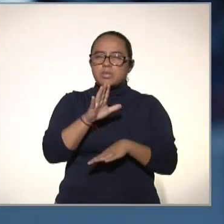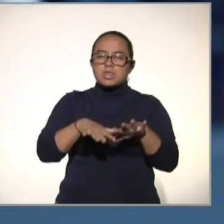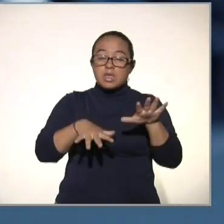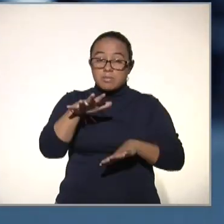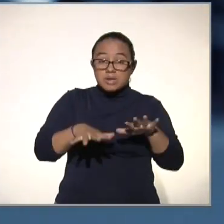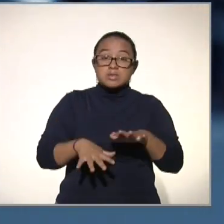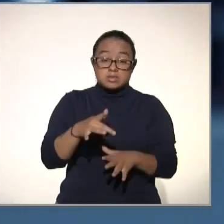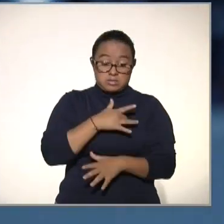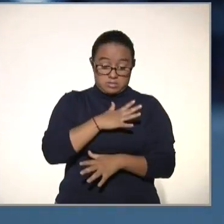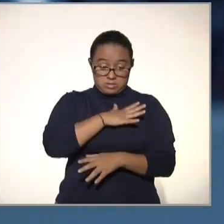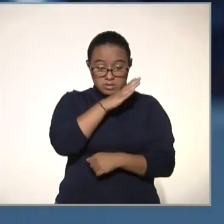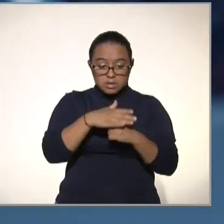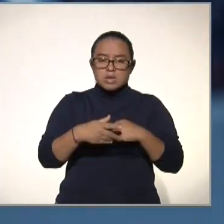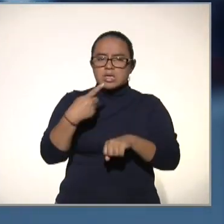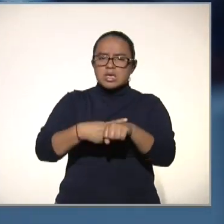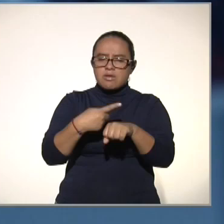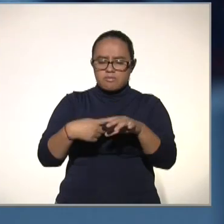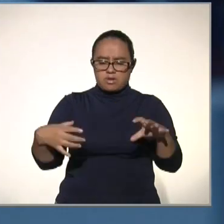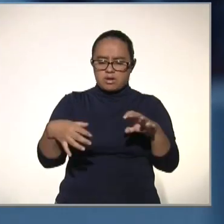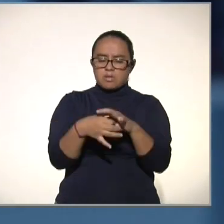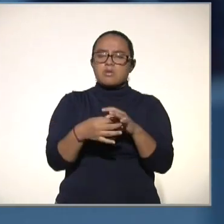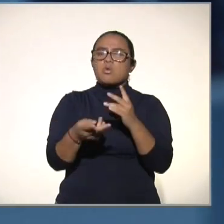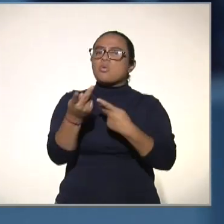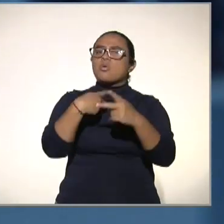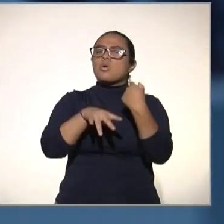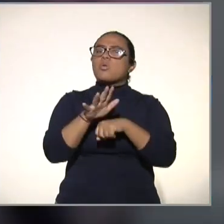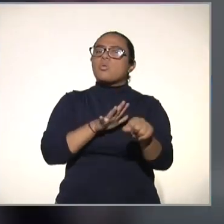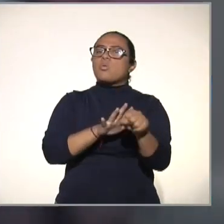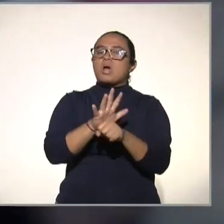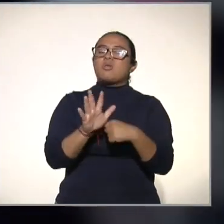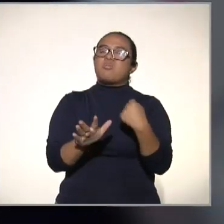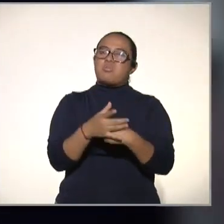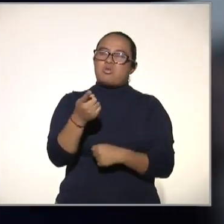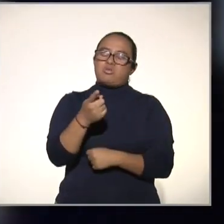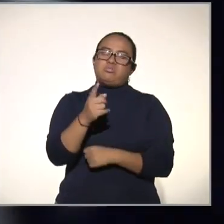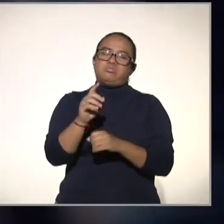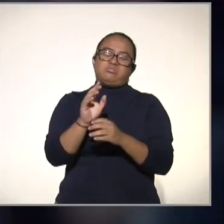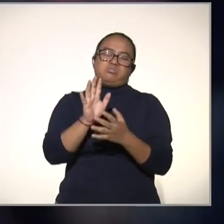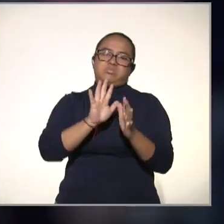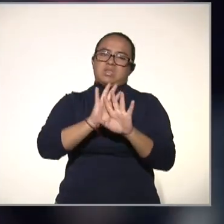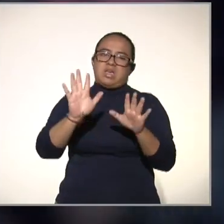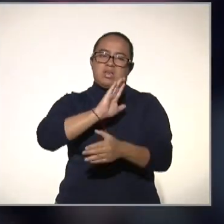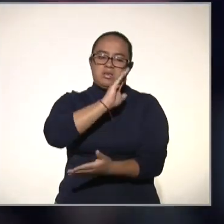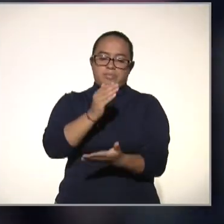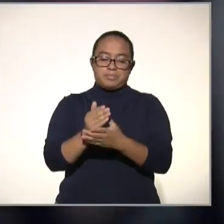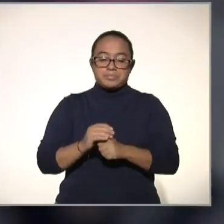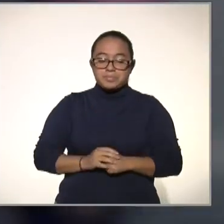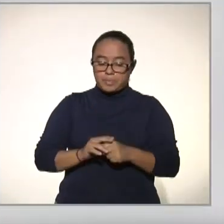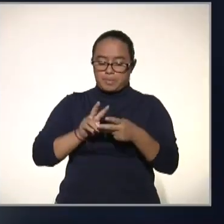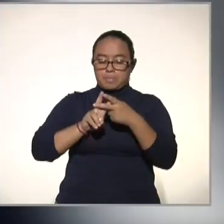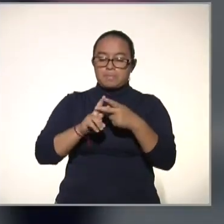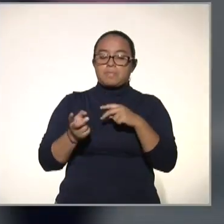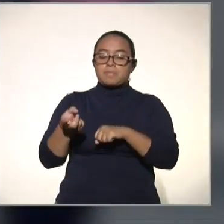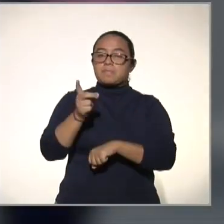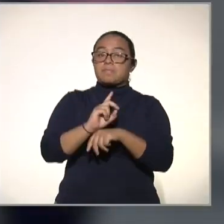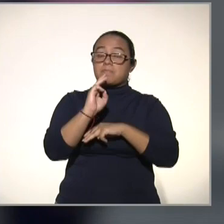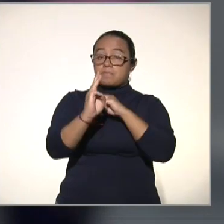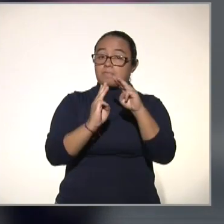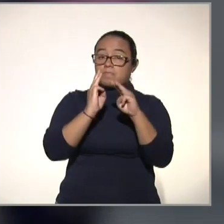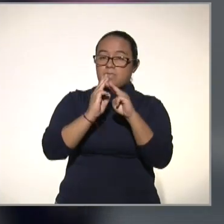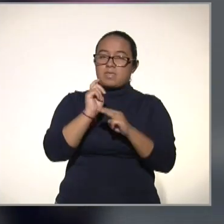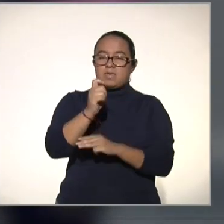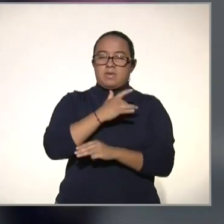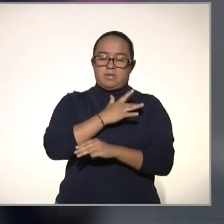que se pueden producir debido al cambio hormonal femenino. En el hashtag Día Mundial de